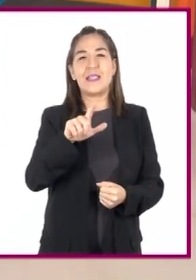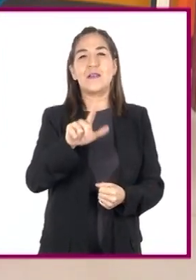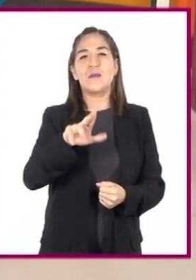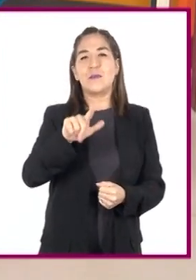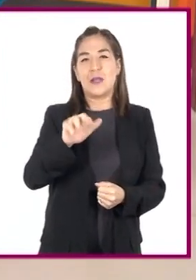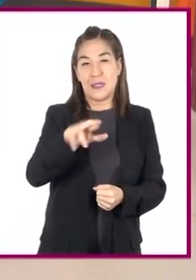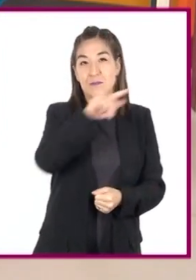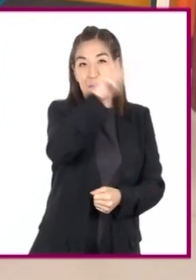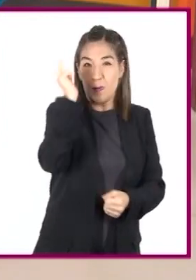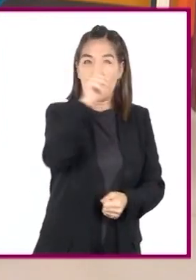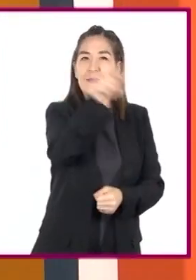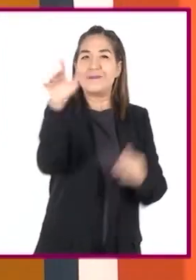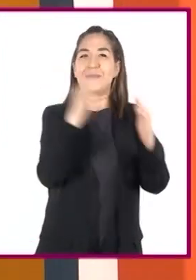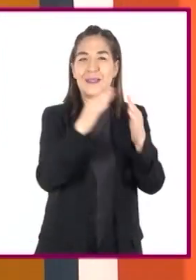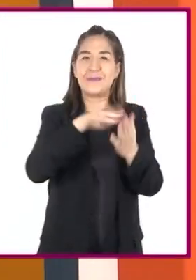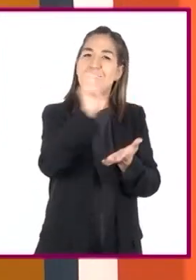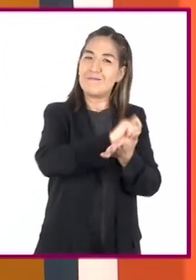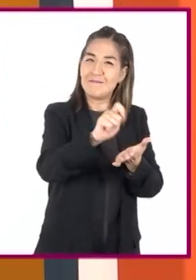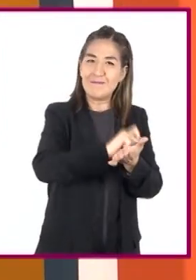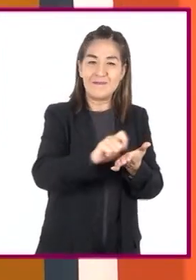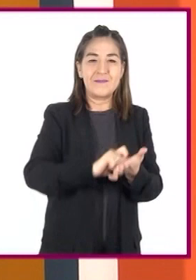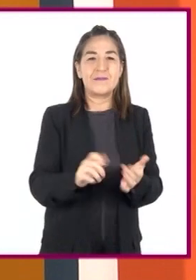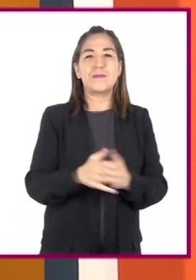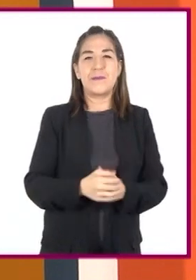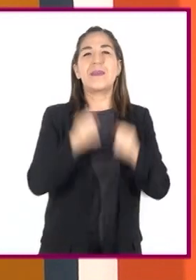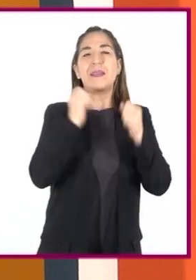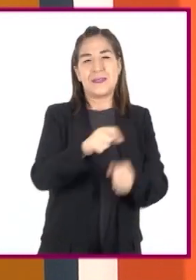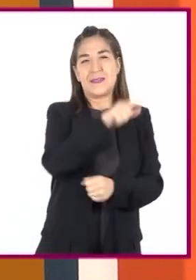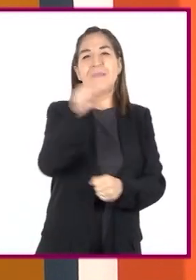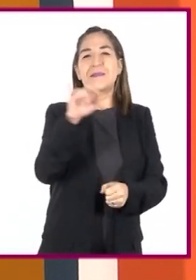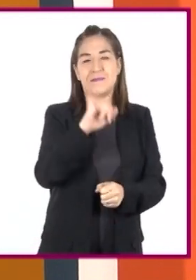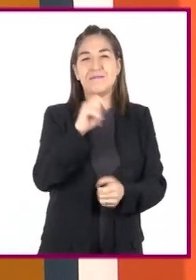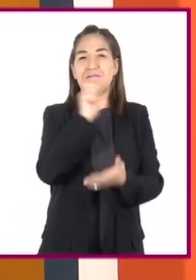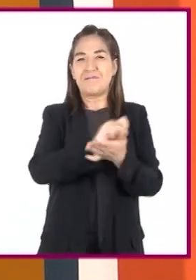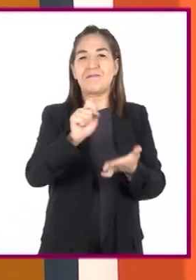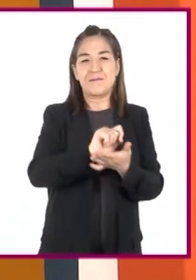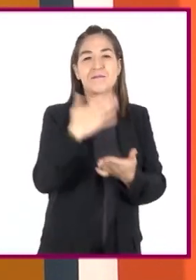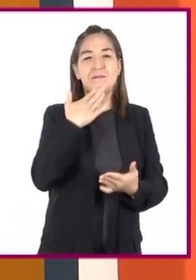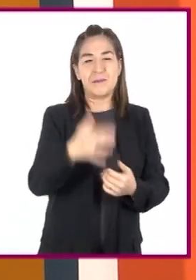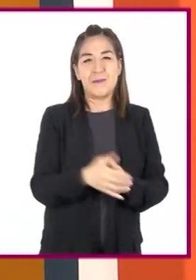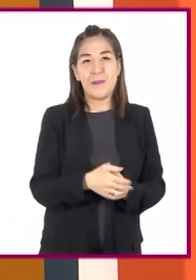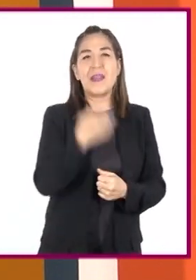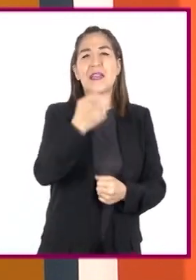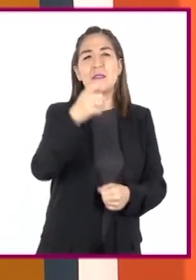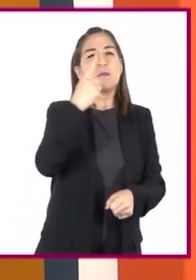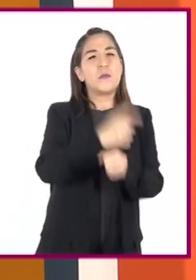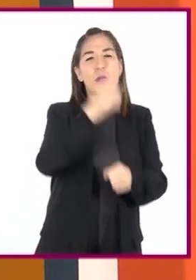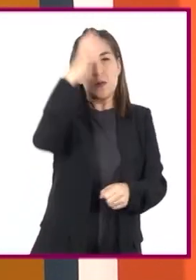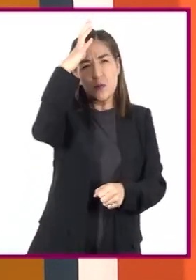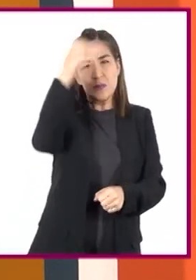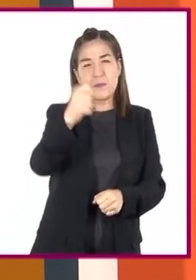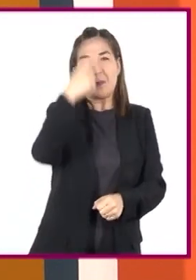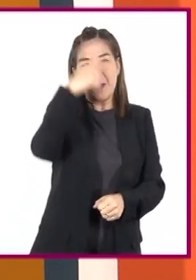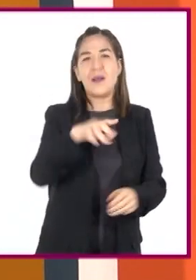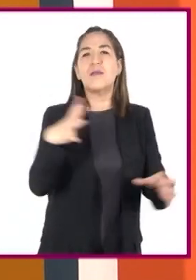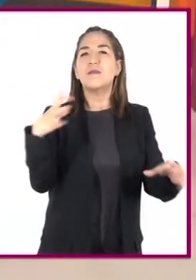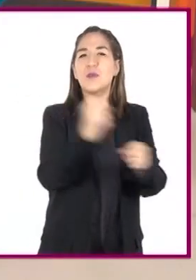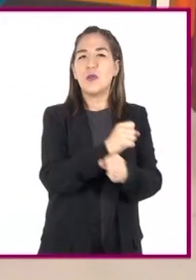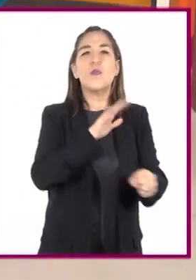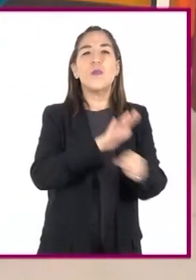que tomen nota. Estoy seguro que así será, profesor Rodolfo. Y el primer concepto clave que pueden definir